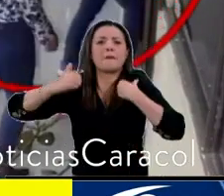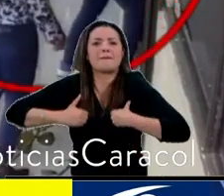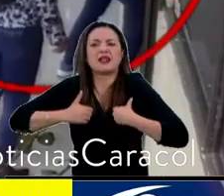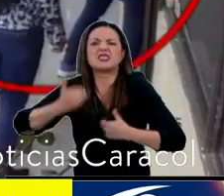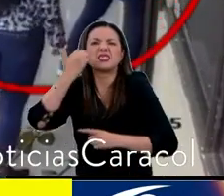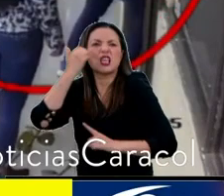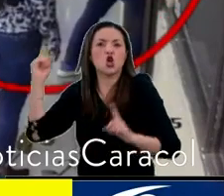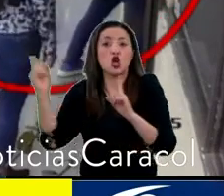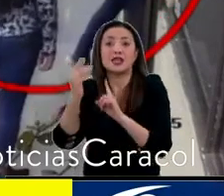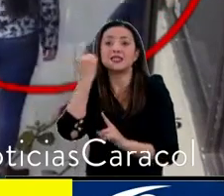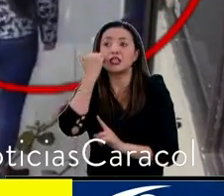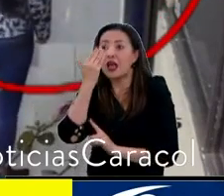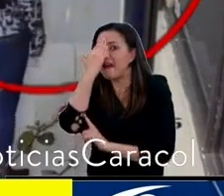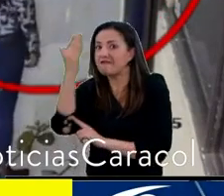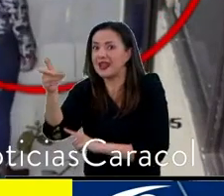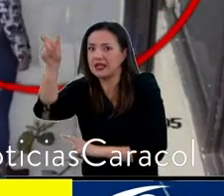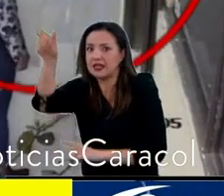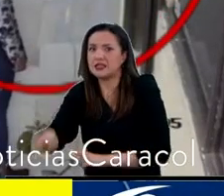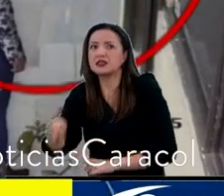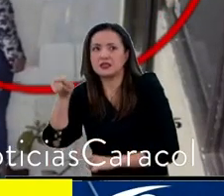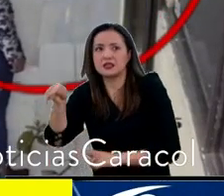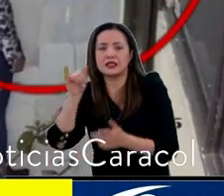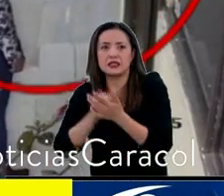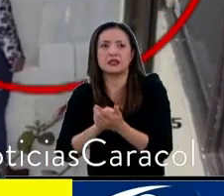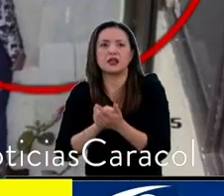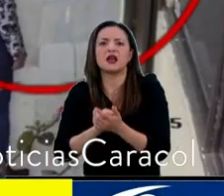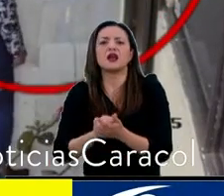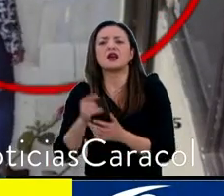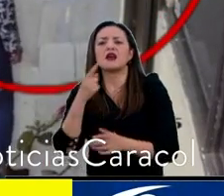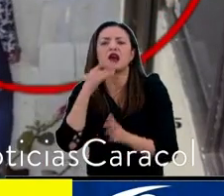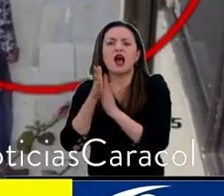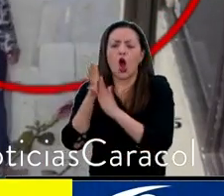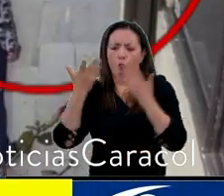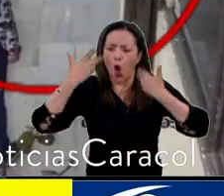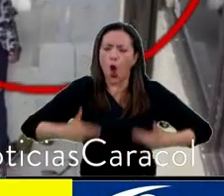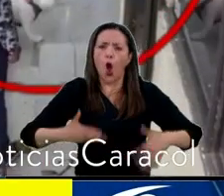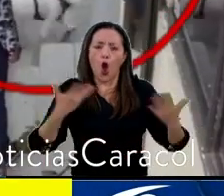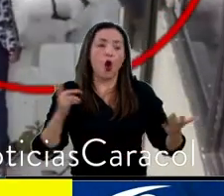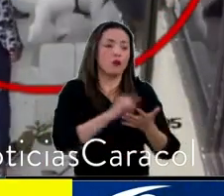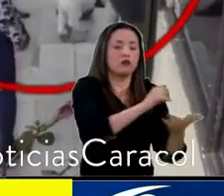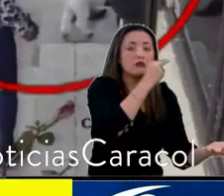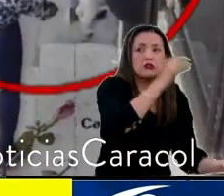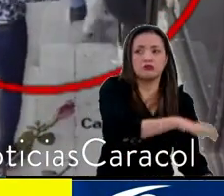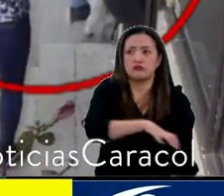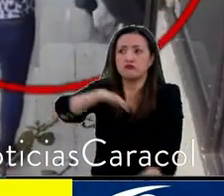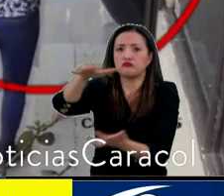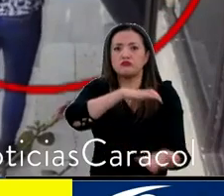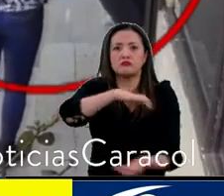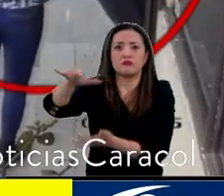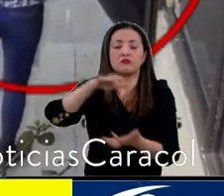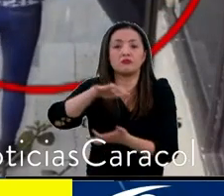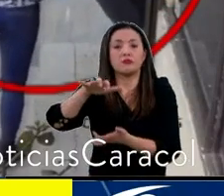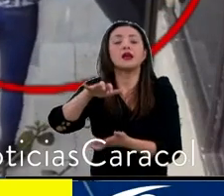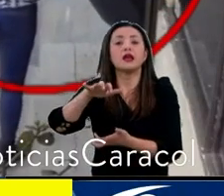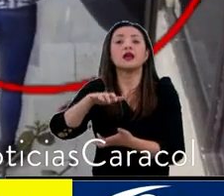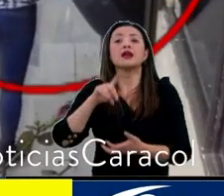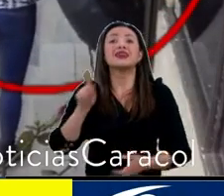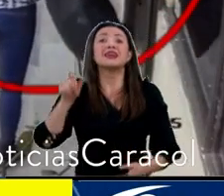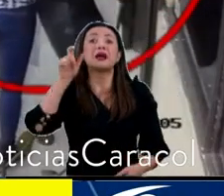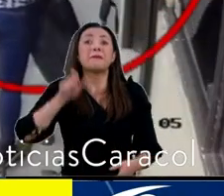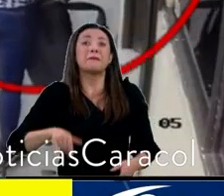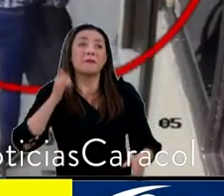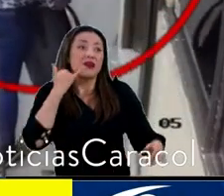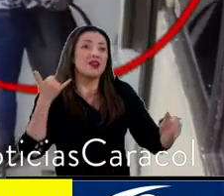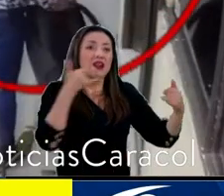que estaba aquí al frente con unas características que le dijeron, donde entrega todos los objetos de valor. Incluso la persona que lo intimida de esa